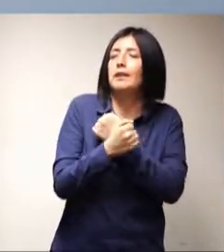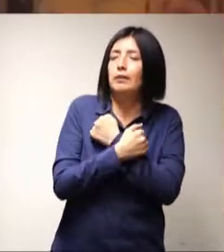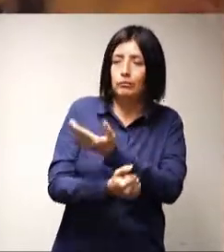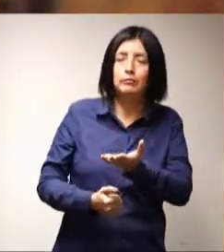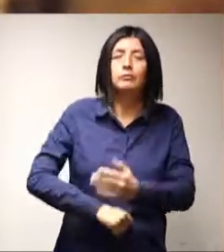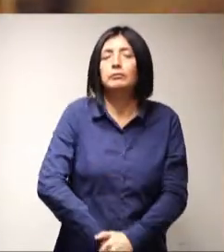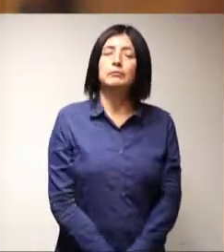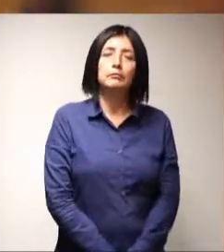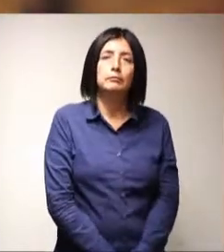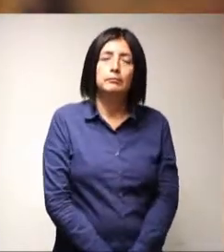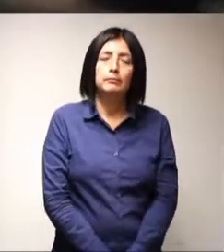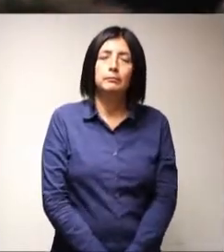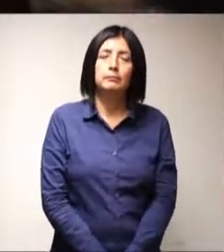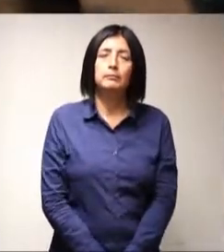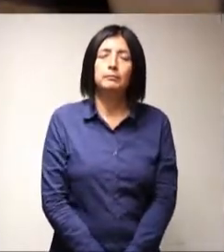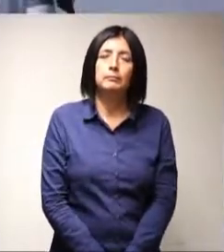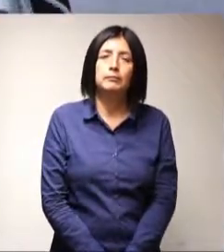quiero.